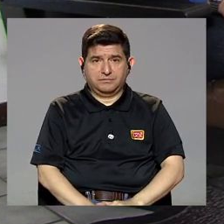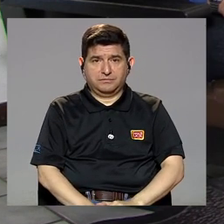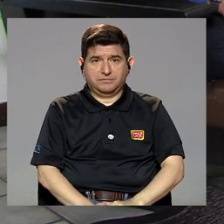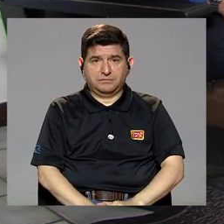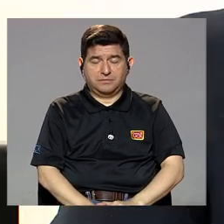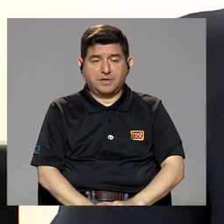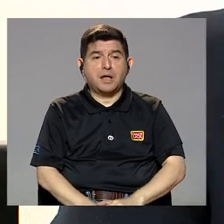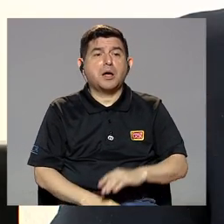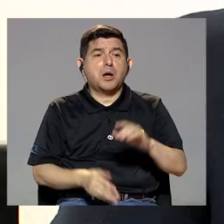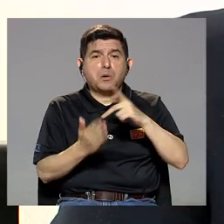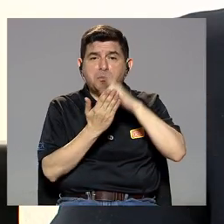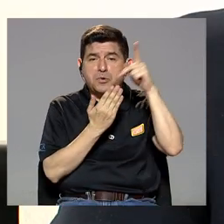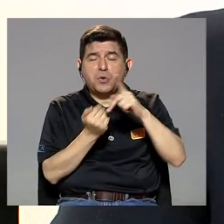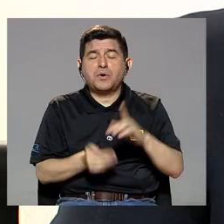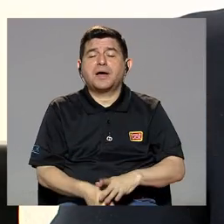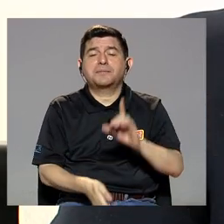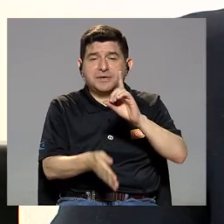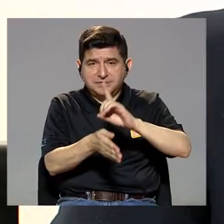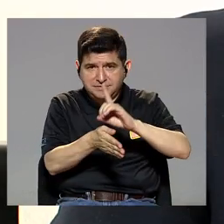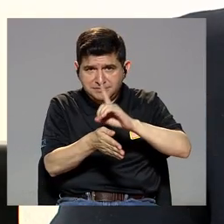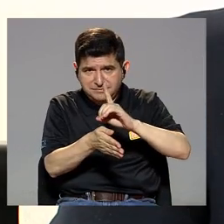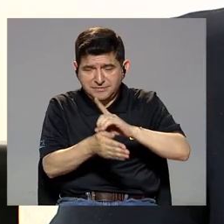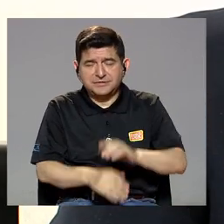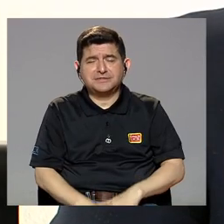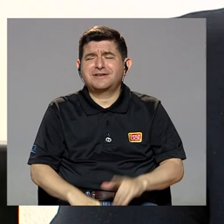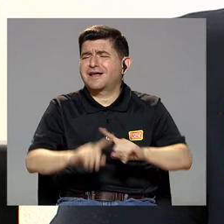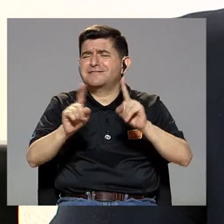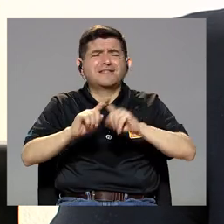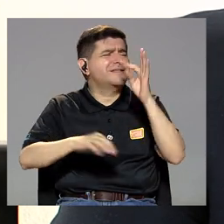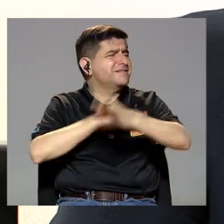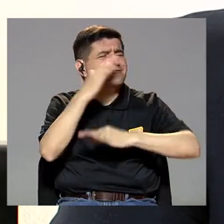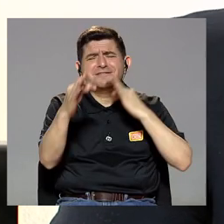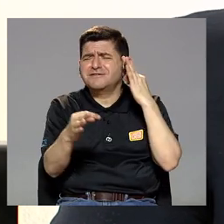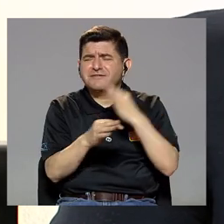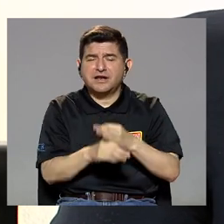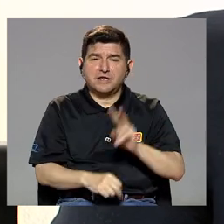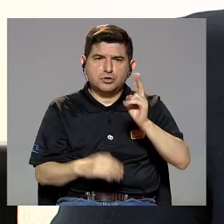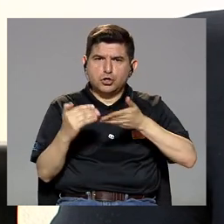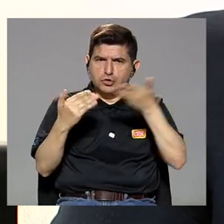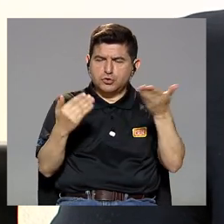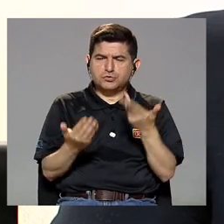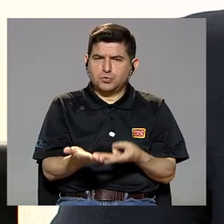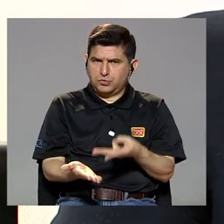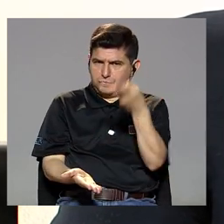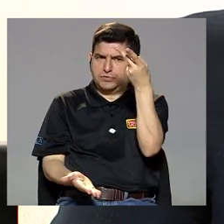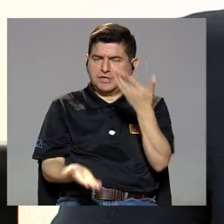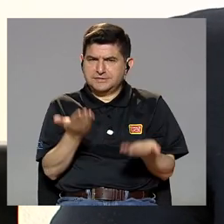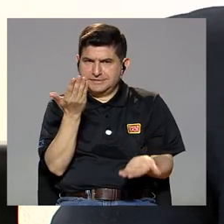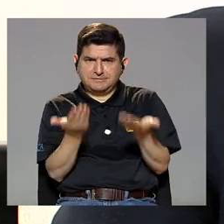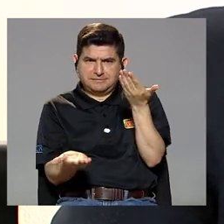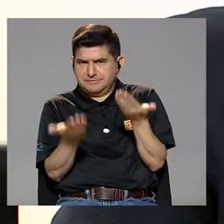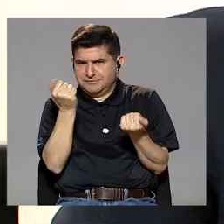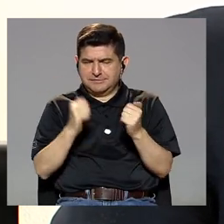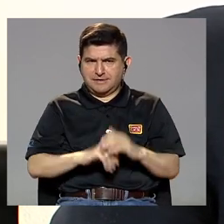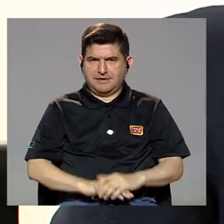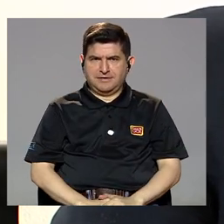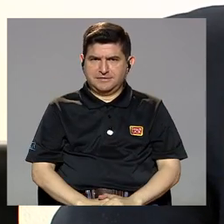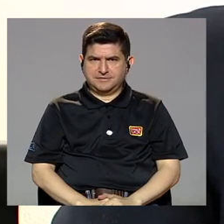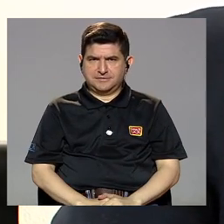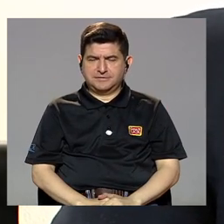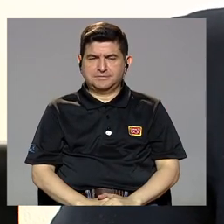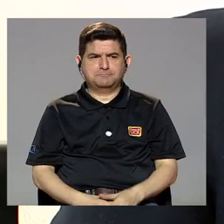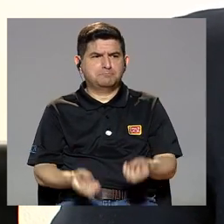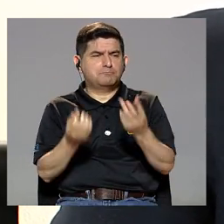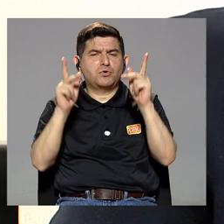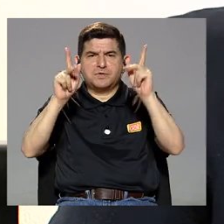medicina y tanta cosa que hacíamos hay dos cosas que son muy valiosas tal vez para una gran cantidad